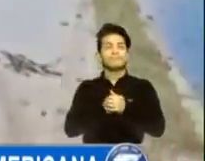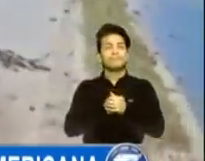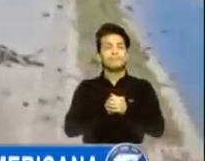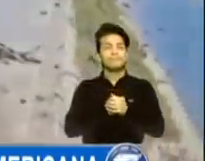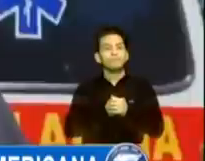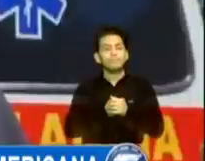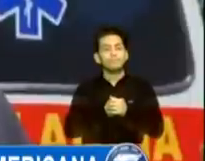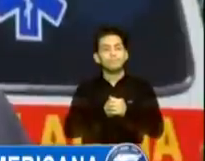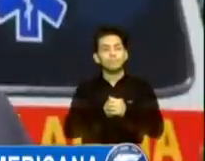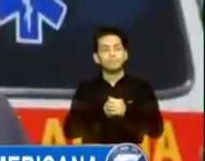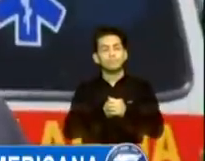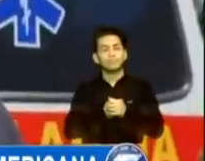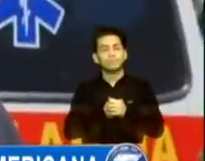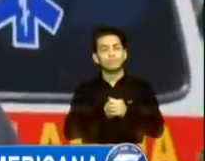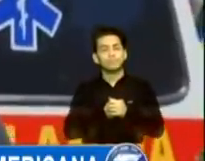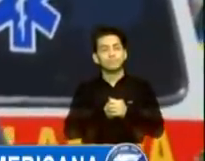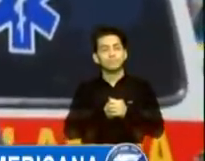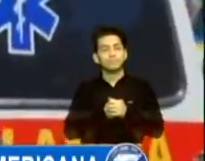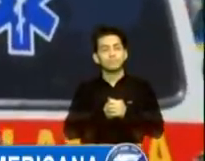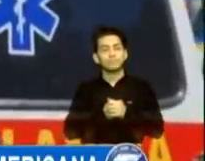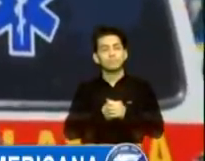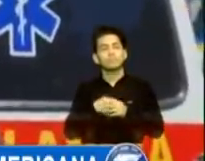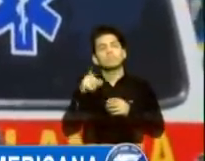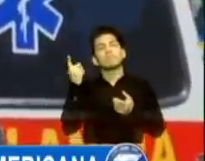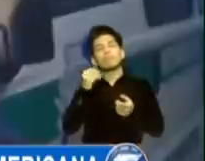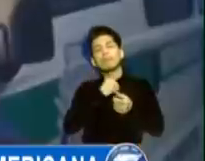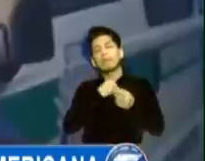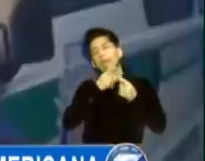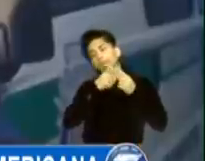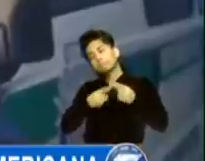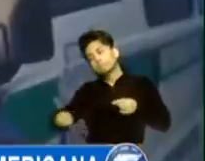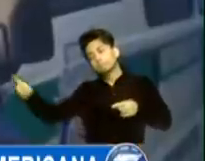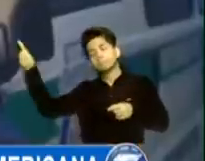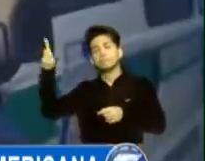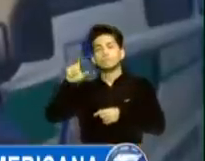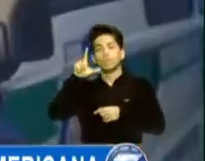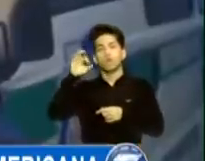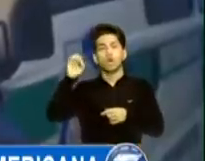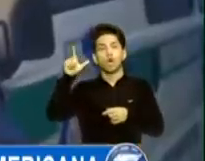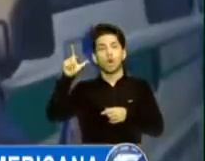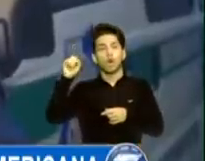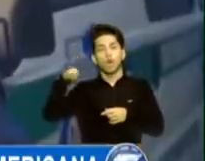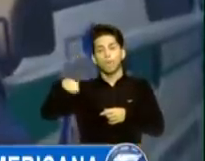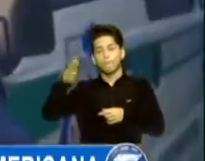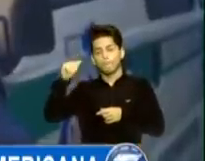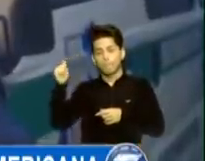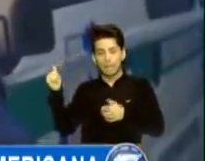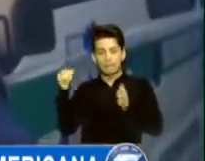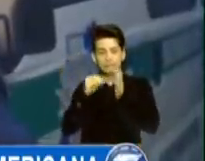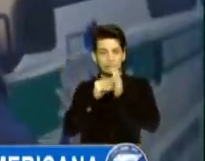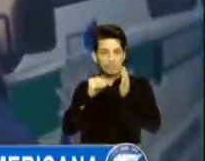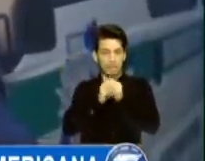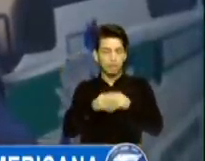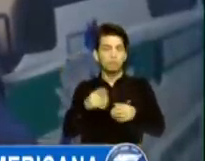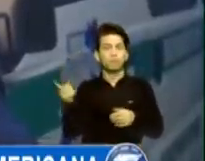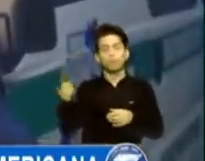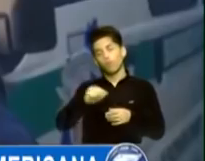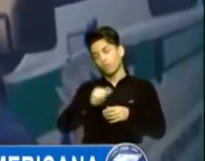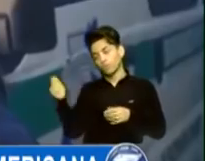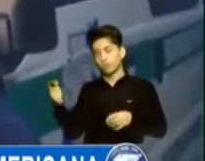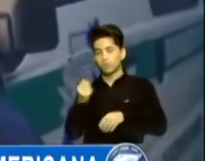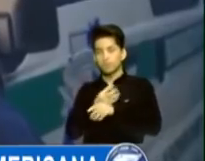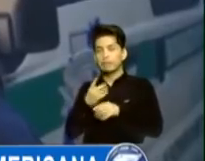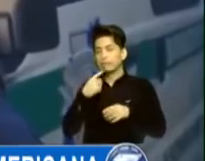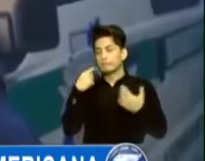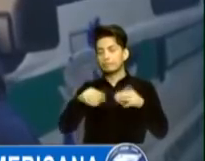según indican, y se dirigía hacia Colomba, que está alternando. Pudimos trasladar al señor Leonardo Sancoy, de 35